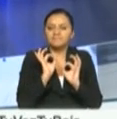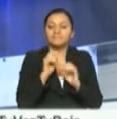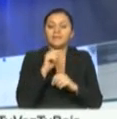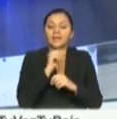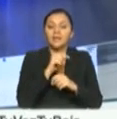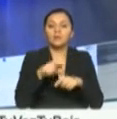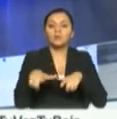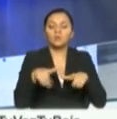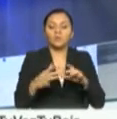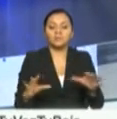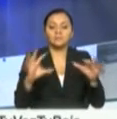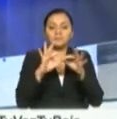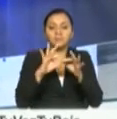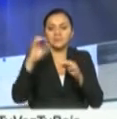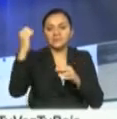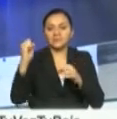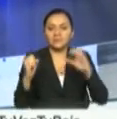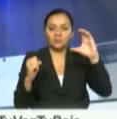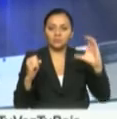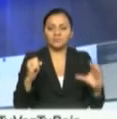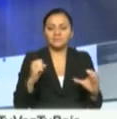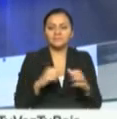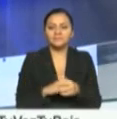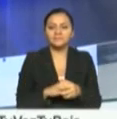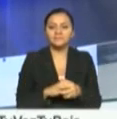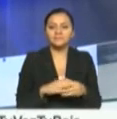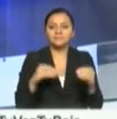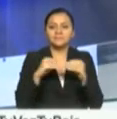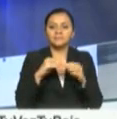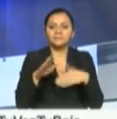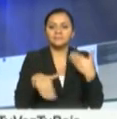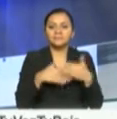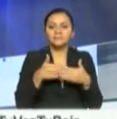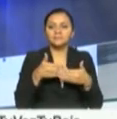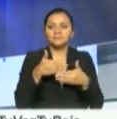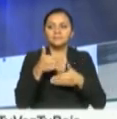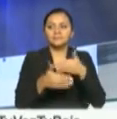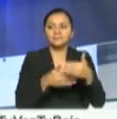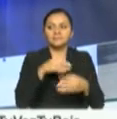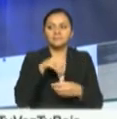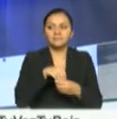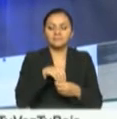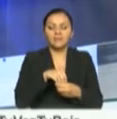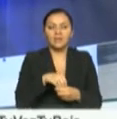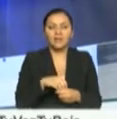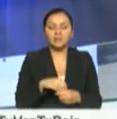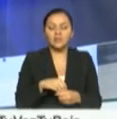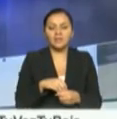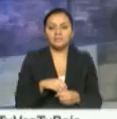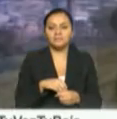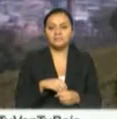es la conexión entre la sierra y la costa. Así que le invitamos a conocer un poco más de esta.